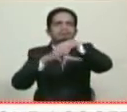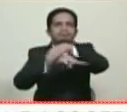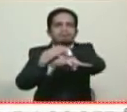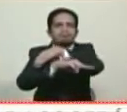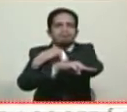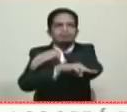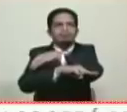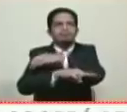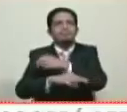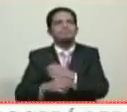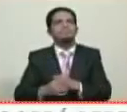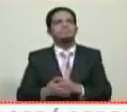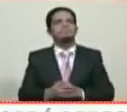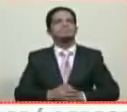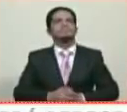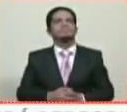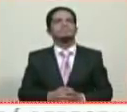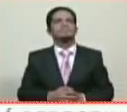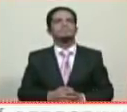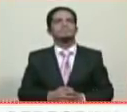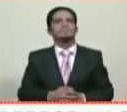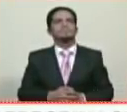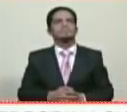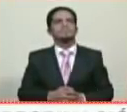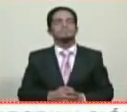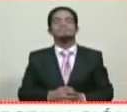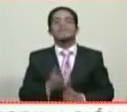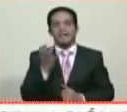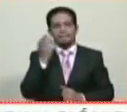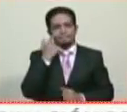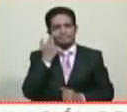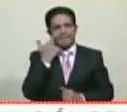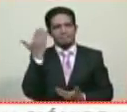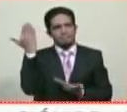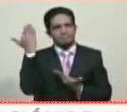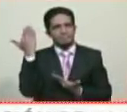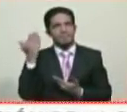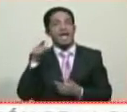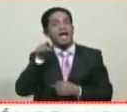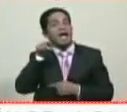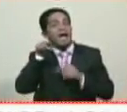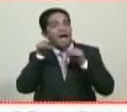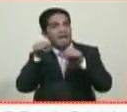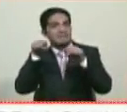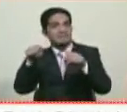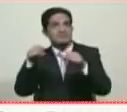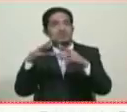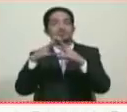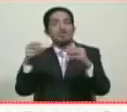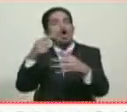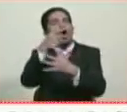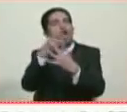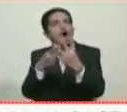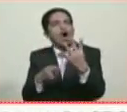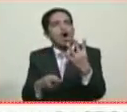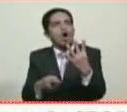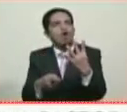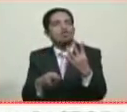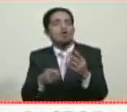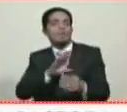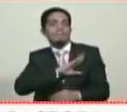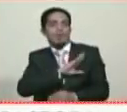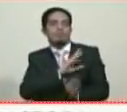los centros de salud. Bueno, fíjate, los equipos, allí está lo que es el equipamiento, logística del Seguro